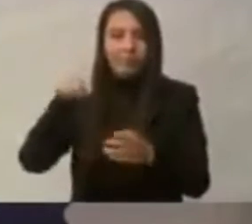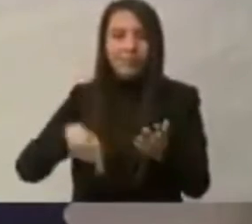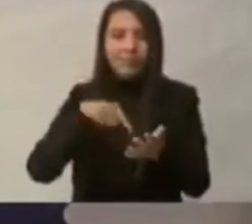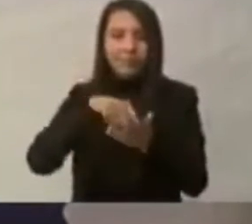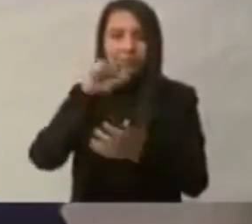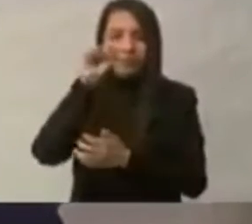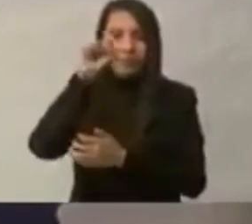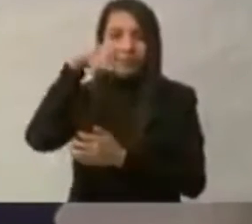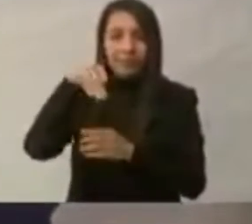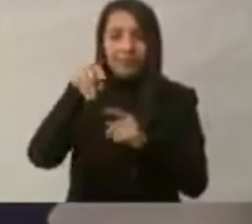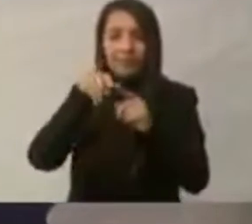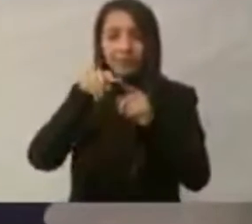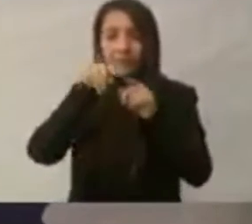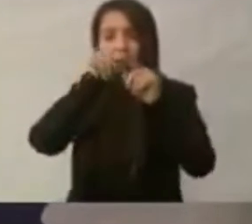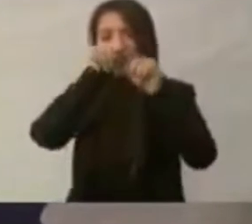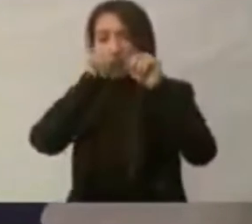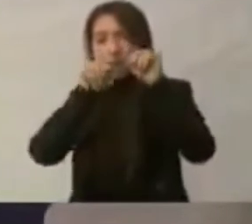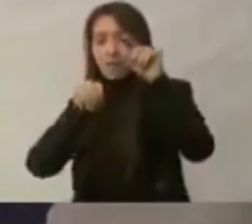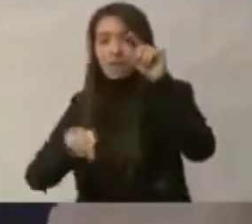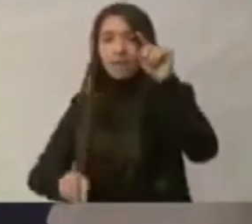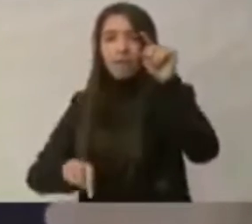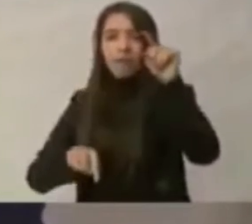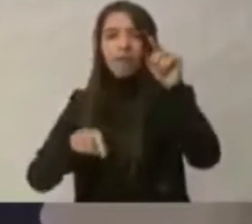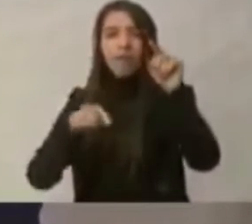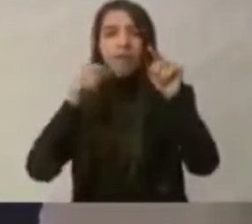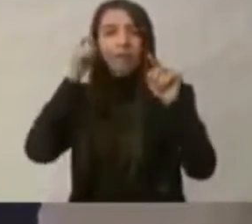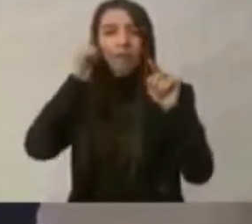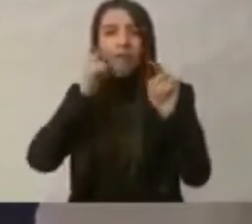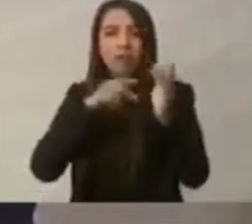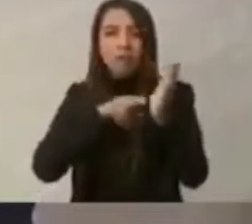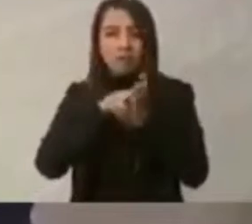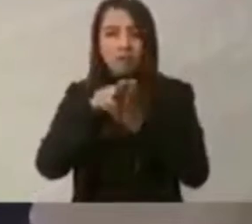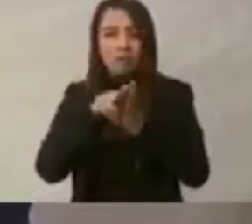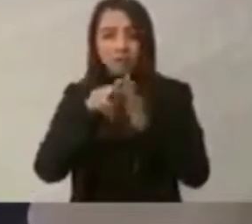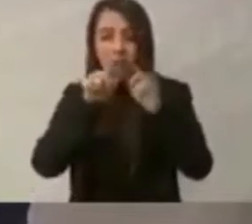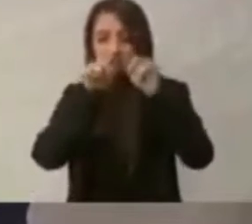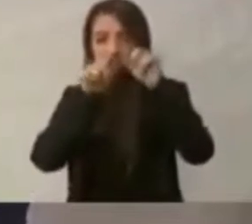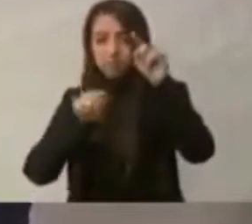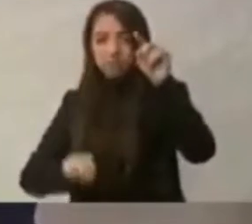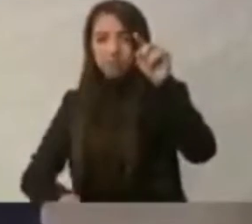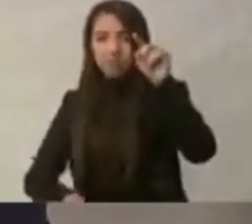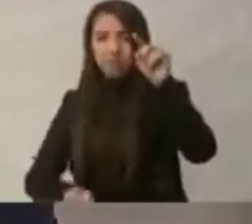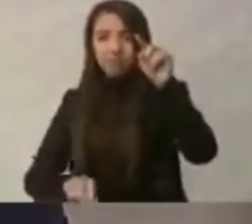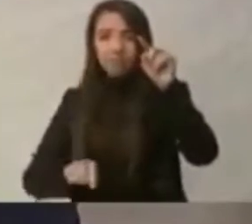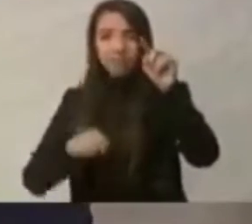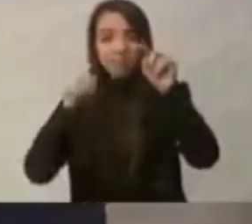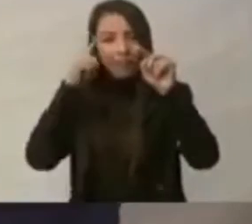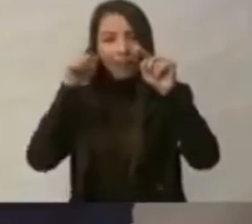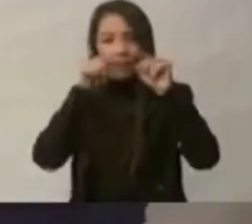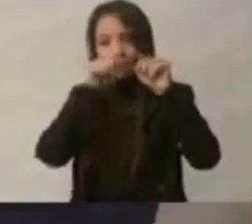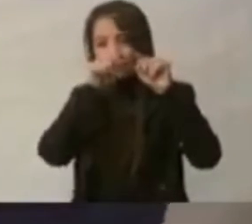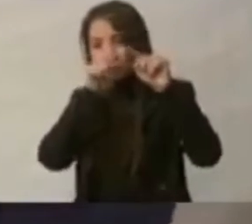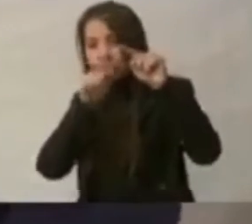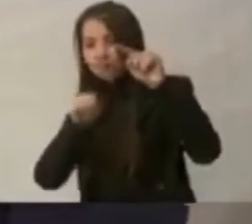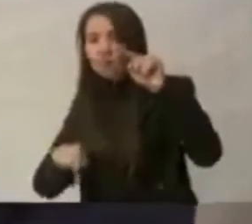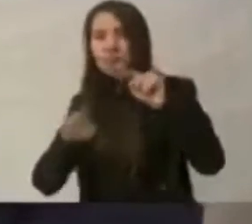hacia Guerrero Negro, hacia Baja California Sur, toda la orilla,